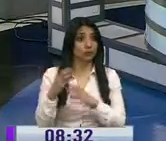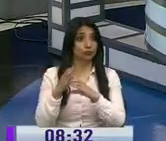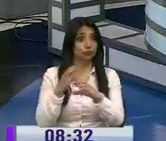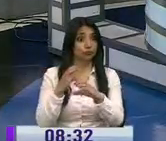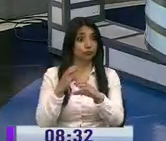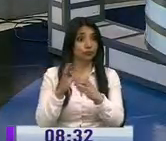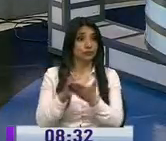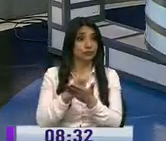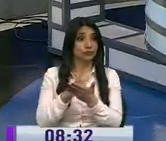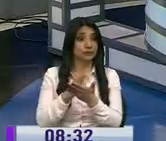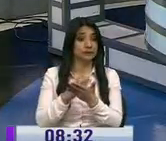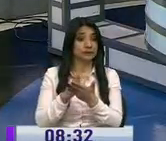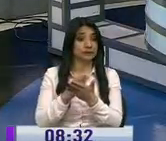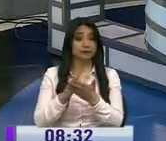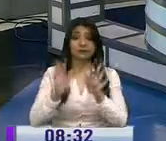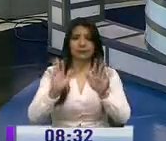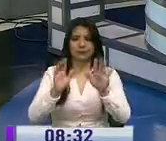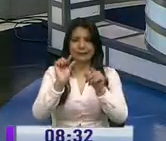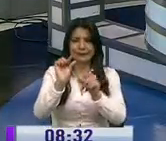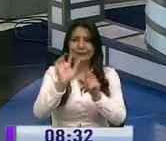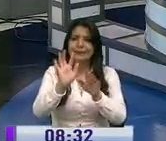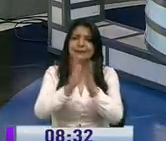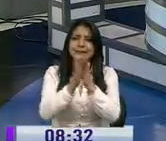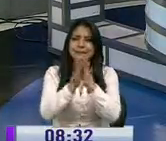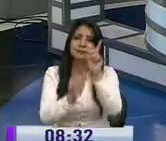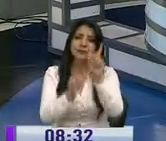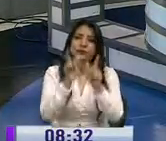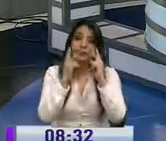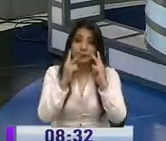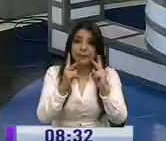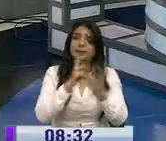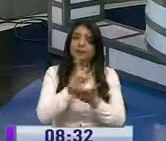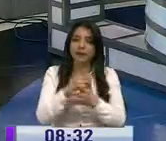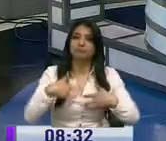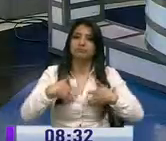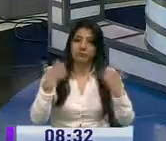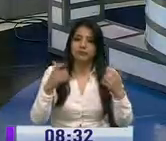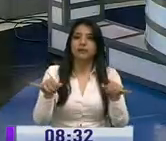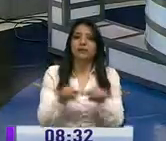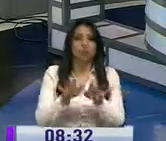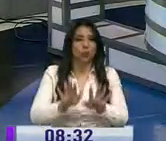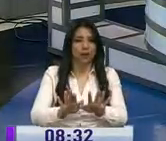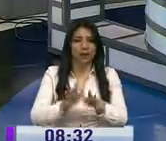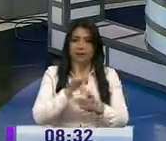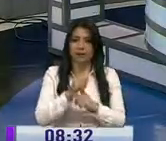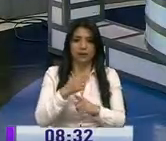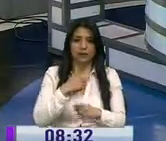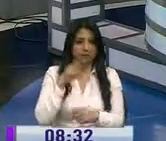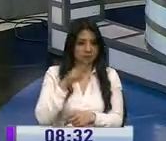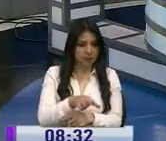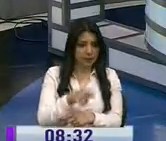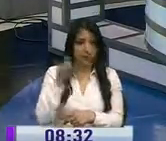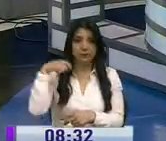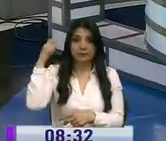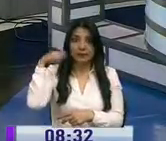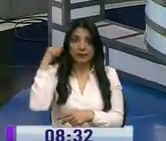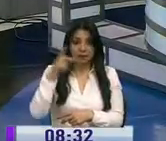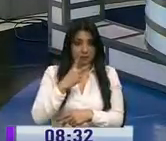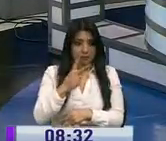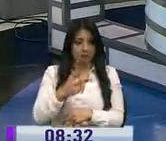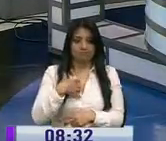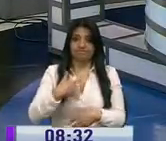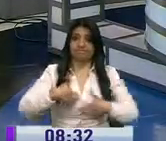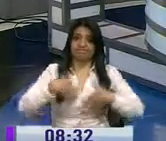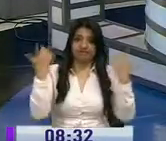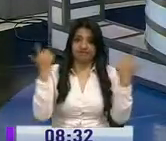sobre la marcha. No te me vayas, Sarita. Yo sé que la gente va a ver esto y se va a indignar, igual como yo me indigné. O sea, realmente